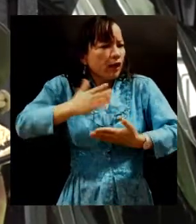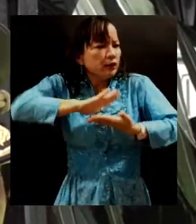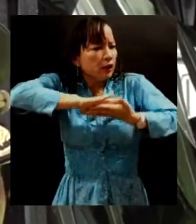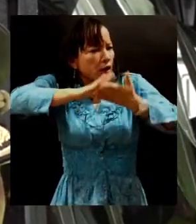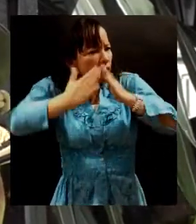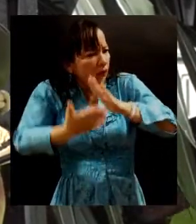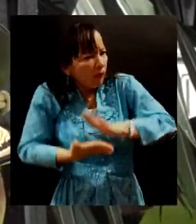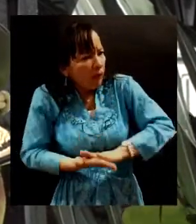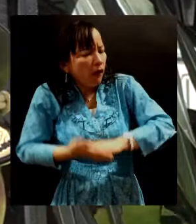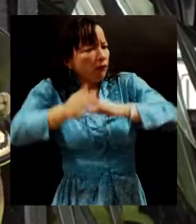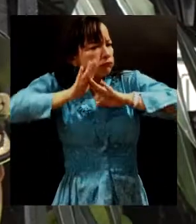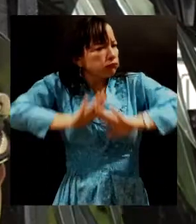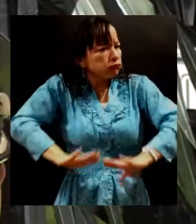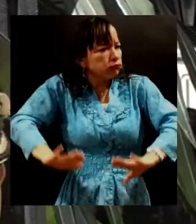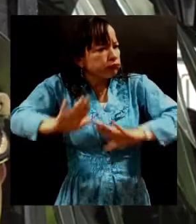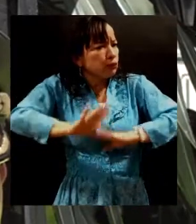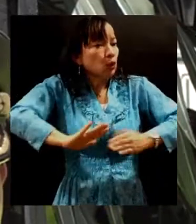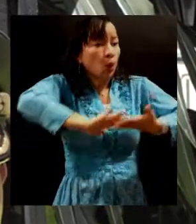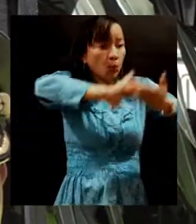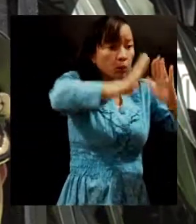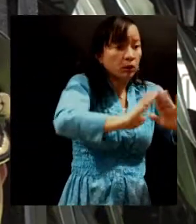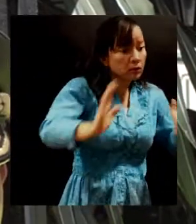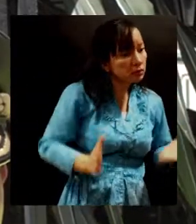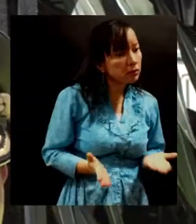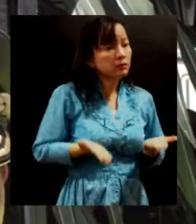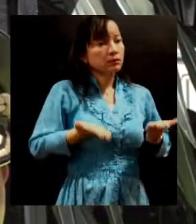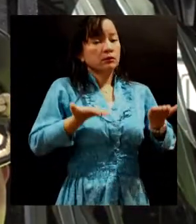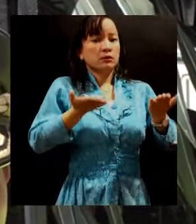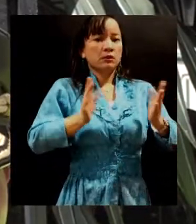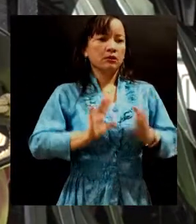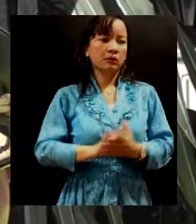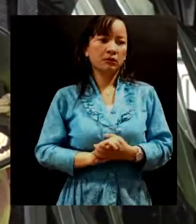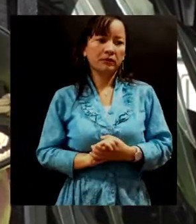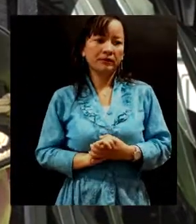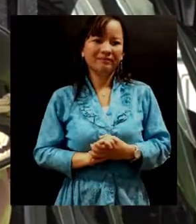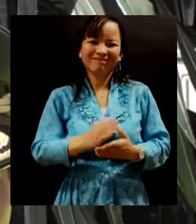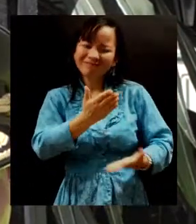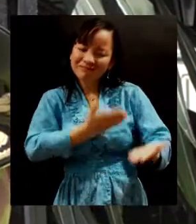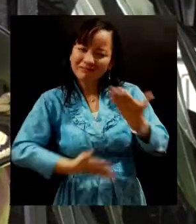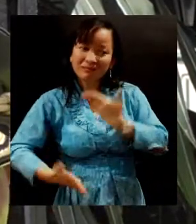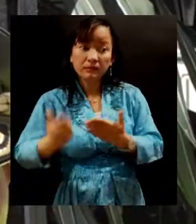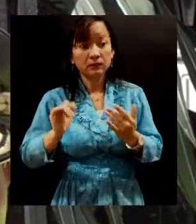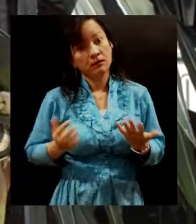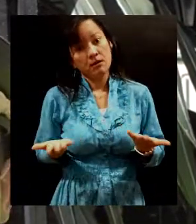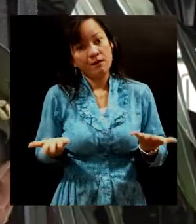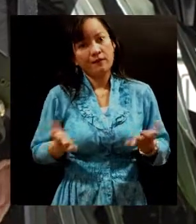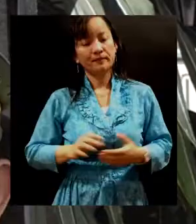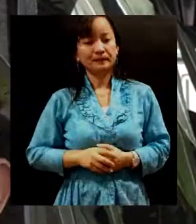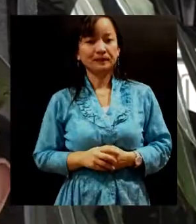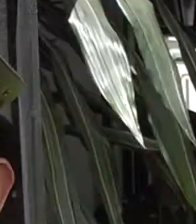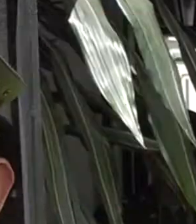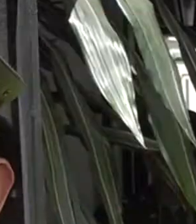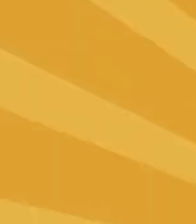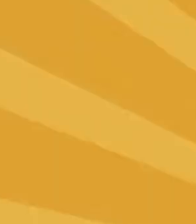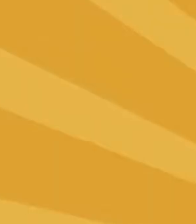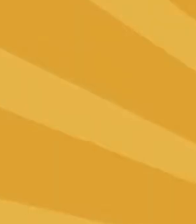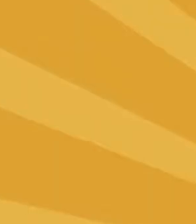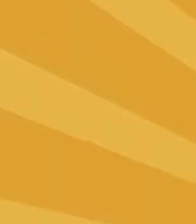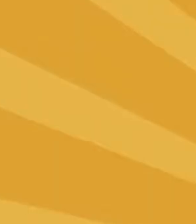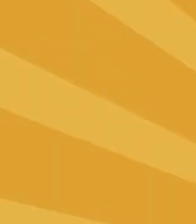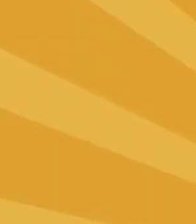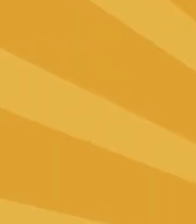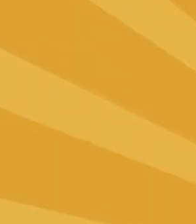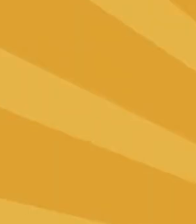esa confianza entre la comunidad. Y eso, obviamente, redundará en la convivencia ciudadana.